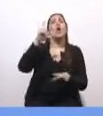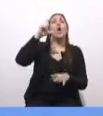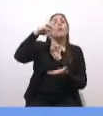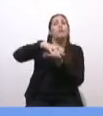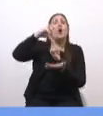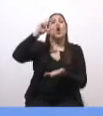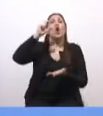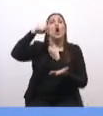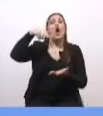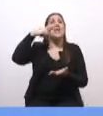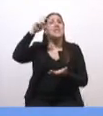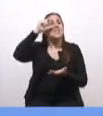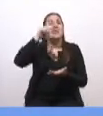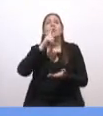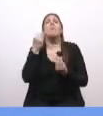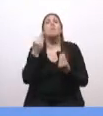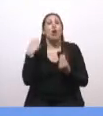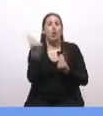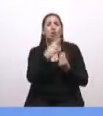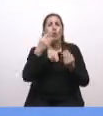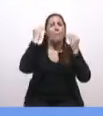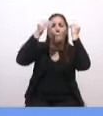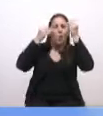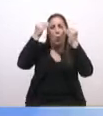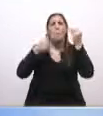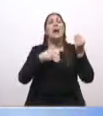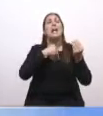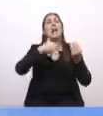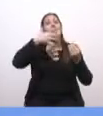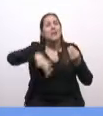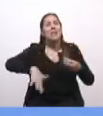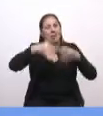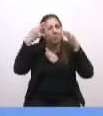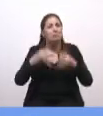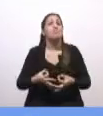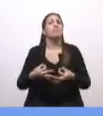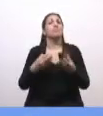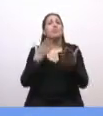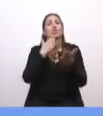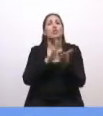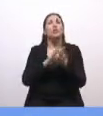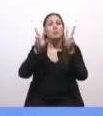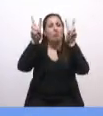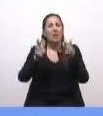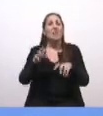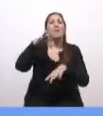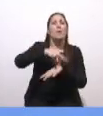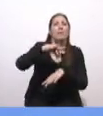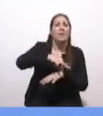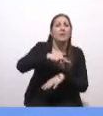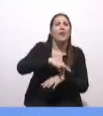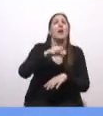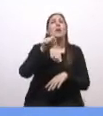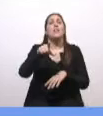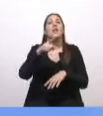todos preocupados y queríamos entender con mayor profundidad el tema de las enfermedades zoonóticas en este